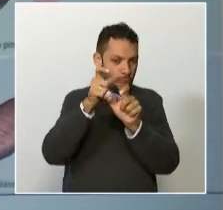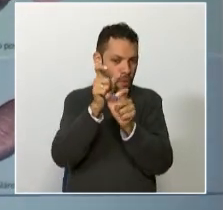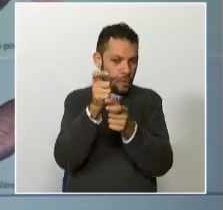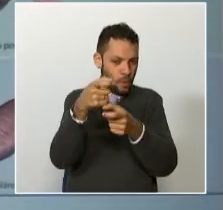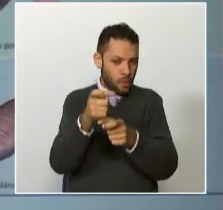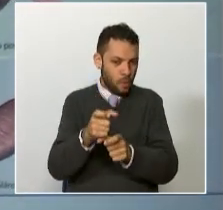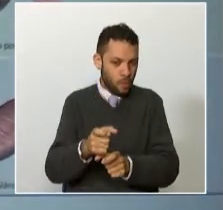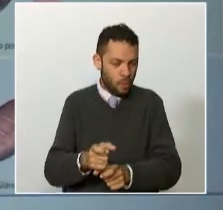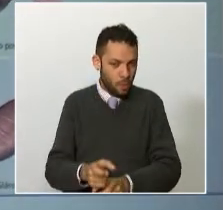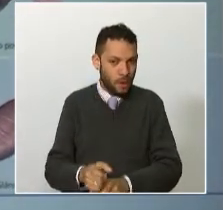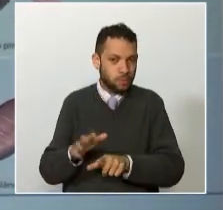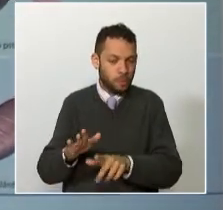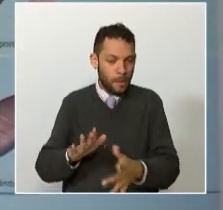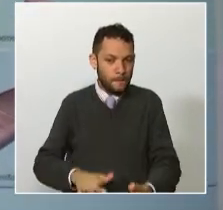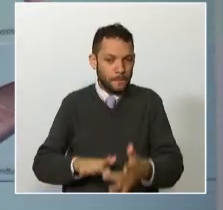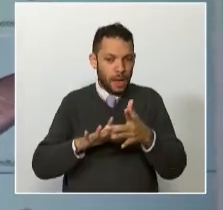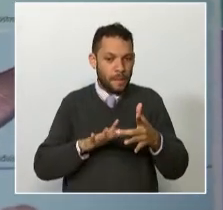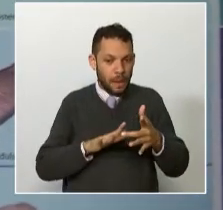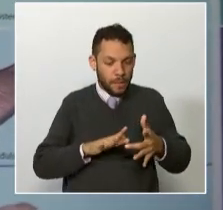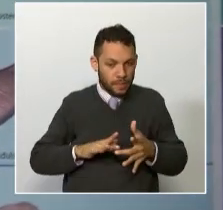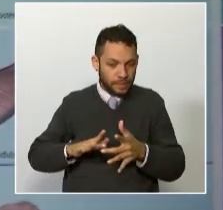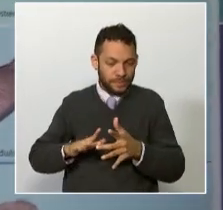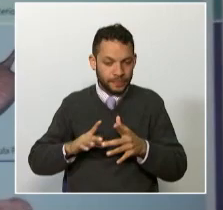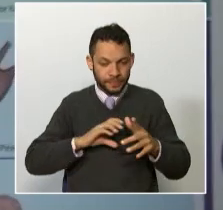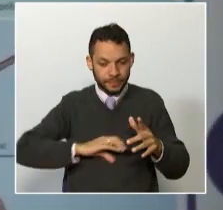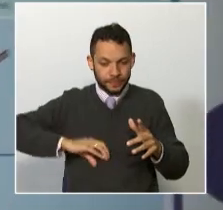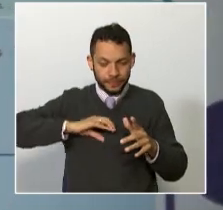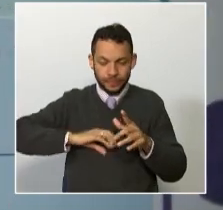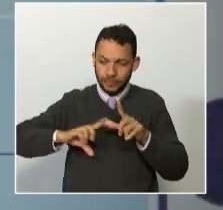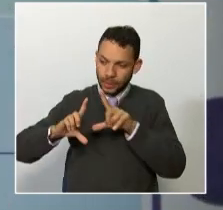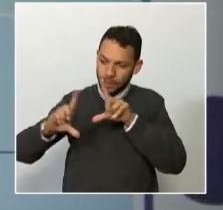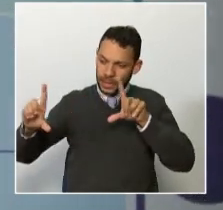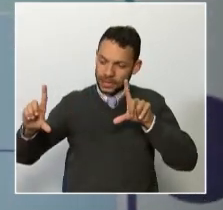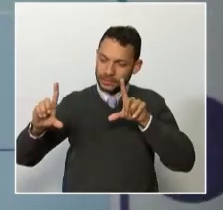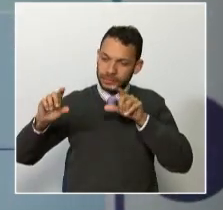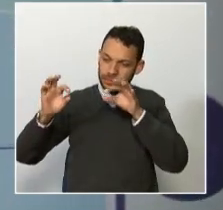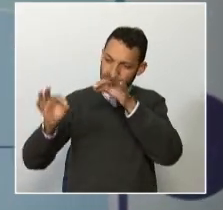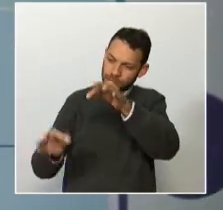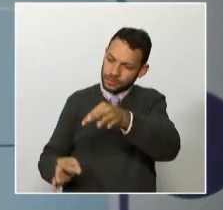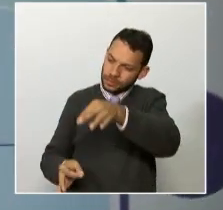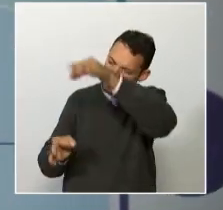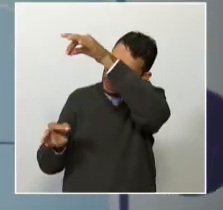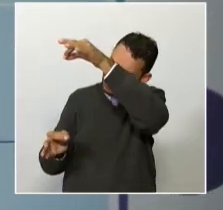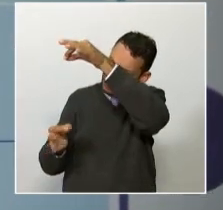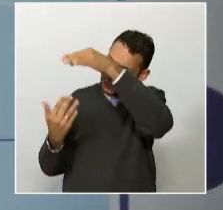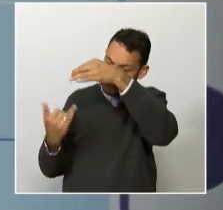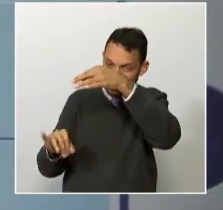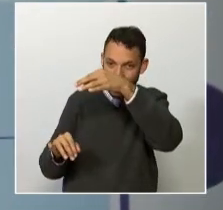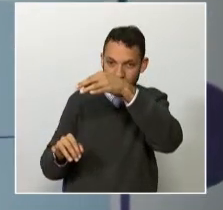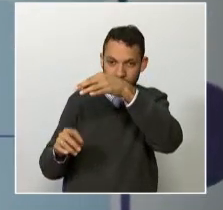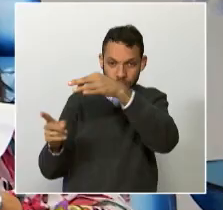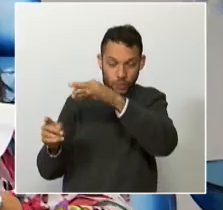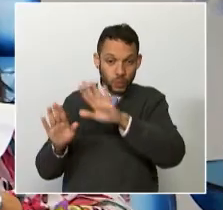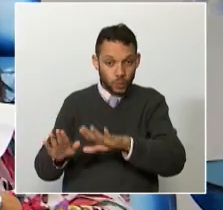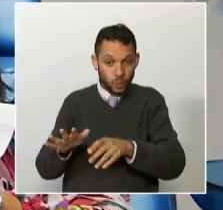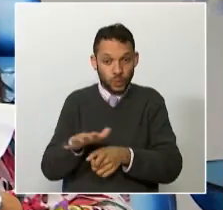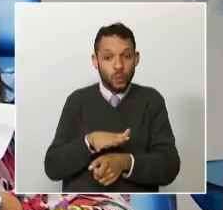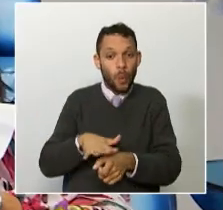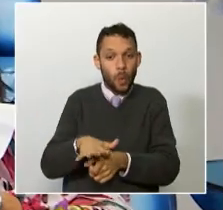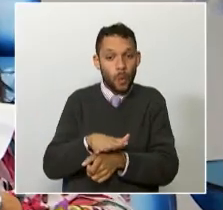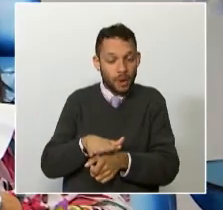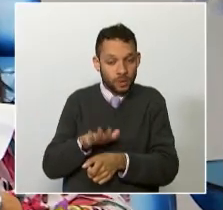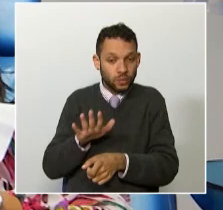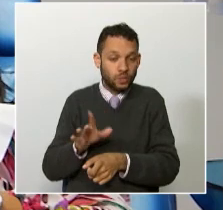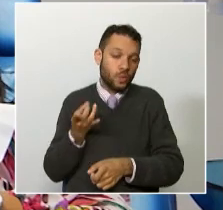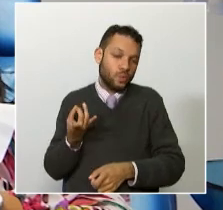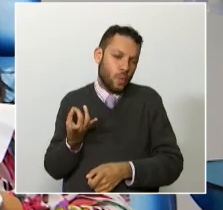relaciona. Entonces, cogemos la radiografía o la zona que el paciente refiere.